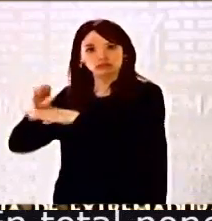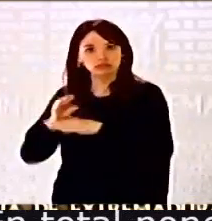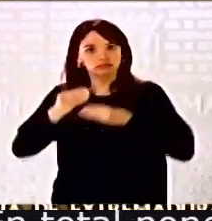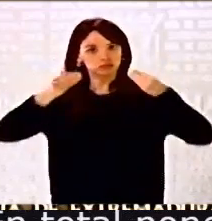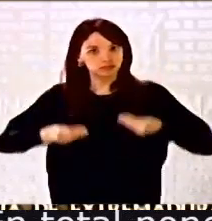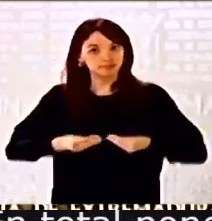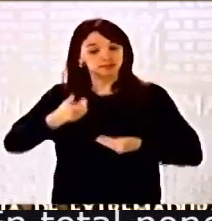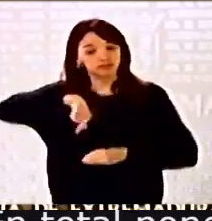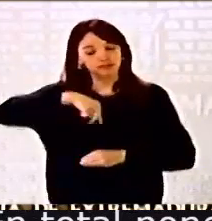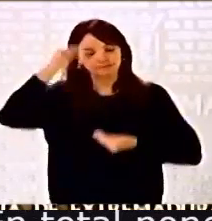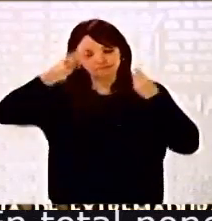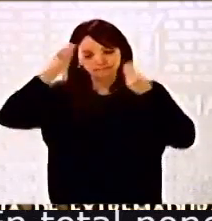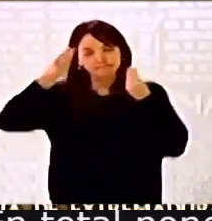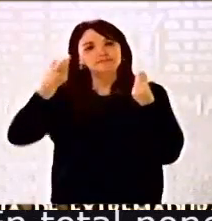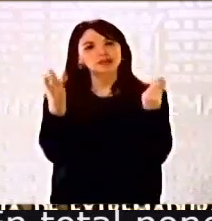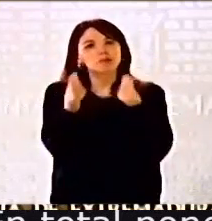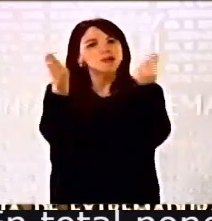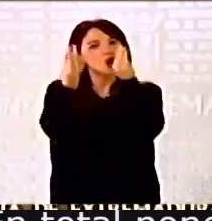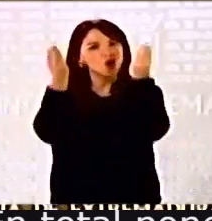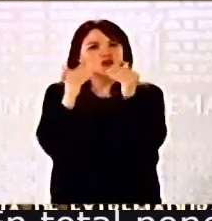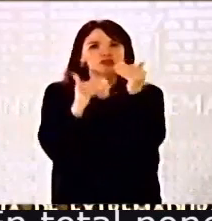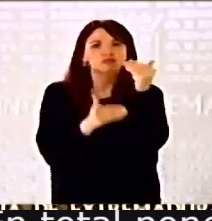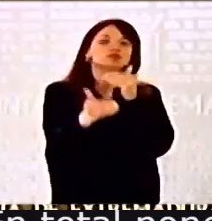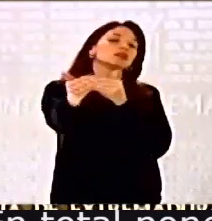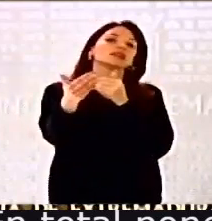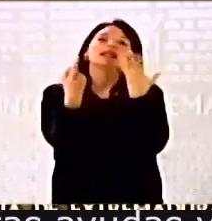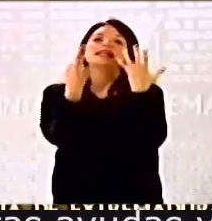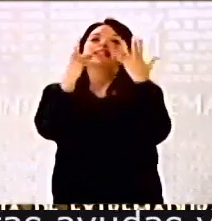entendemos que mejorará y afectará a unos